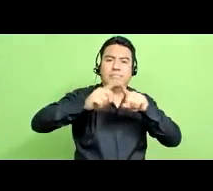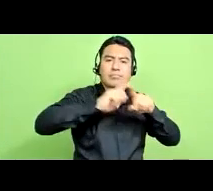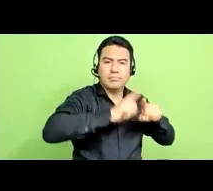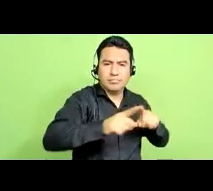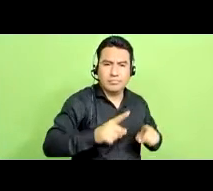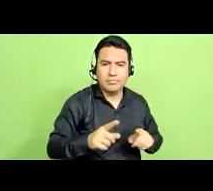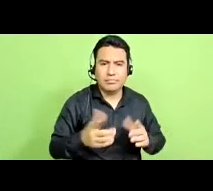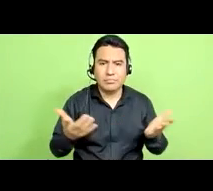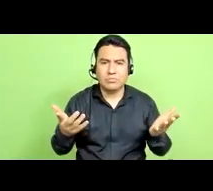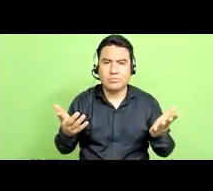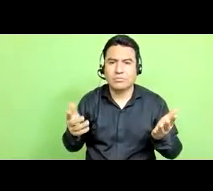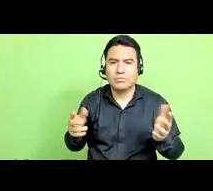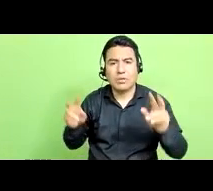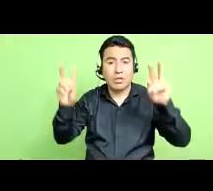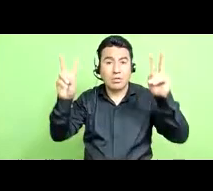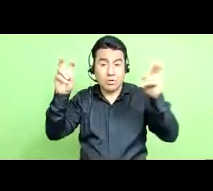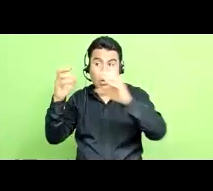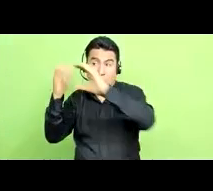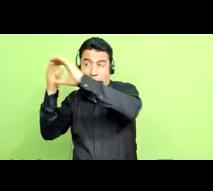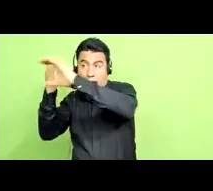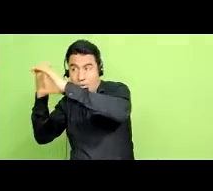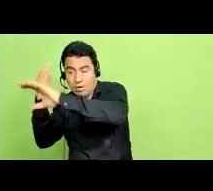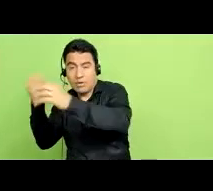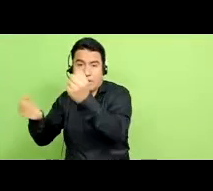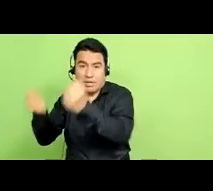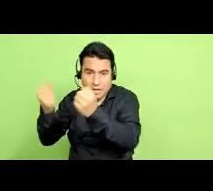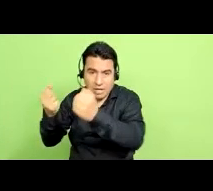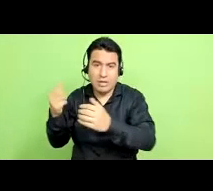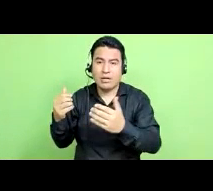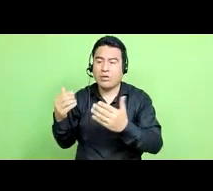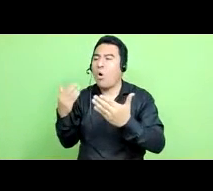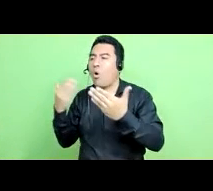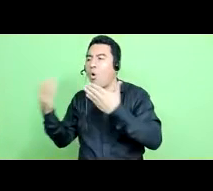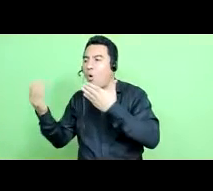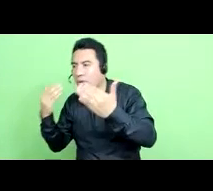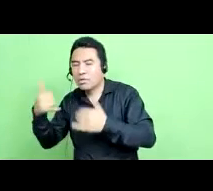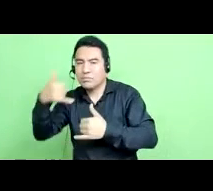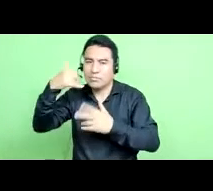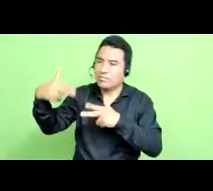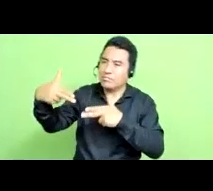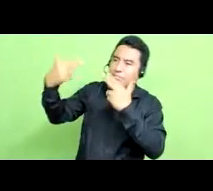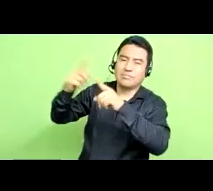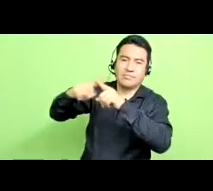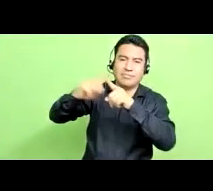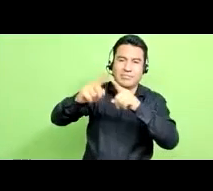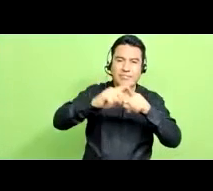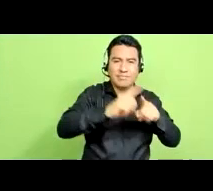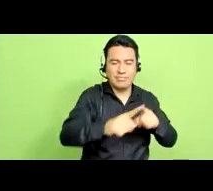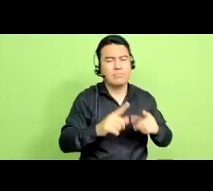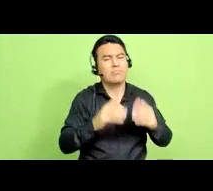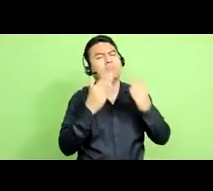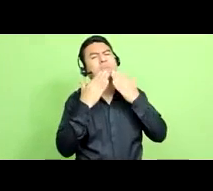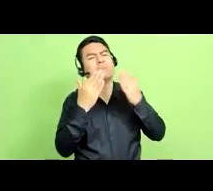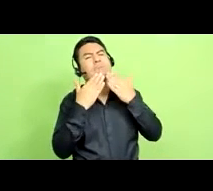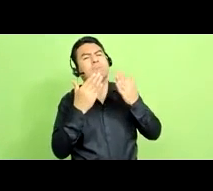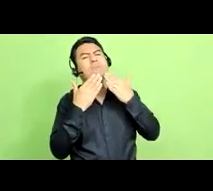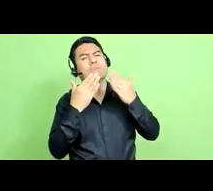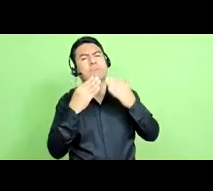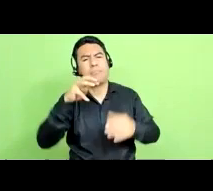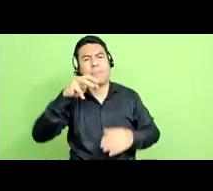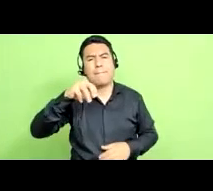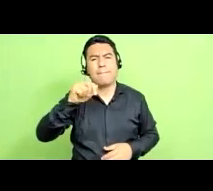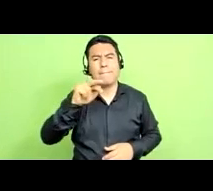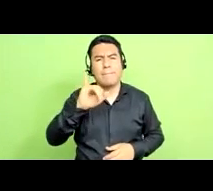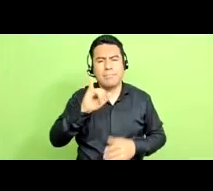urbano transporte comunicaciones diversos medios y muchas gracias por tu por tu experiencia de